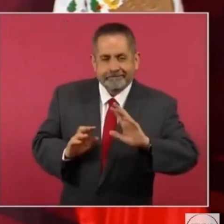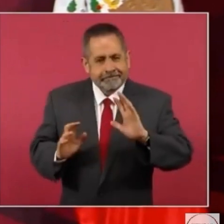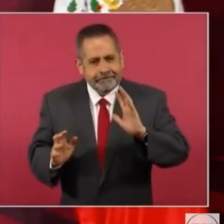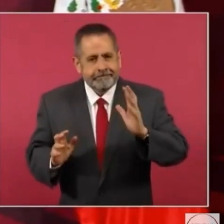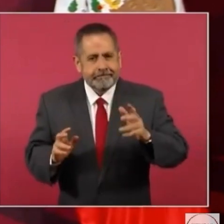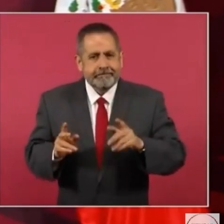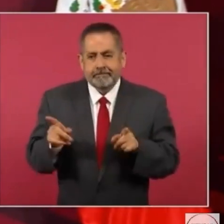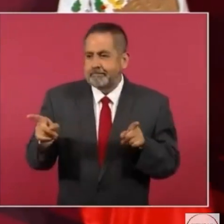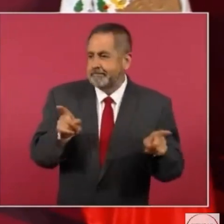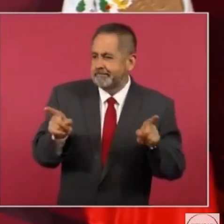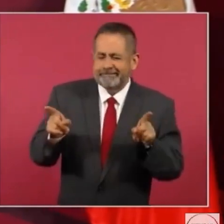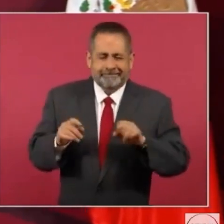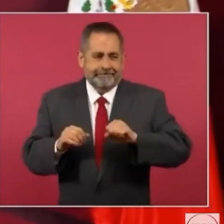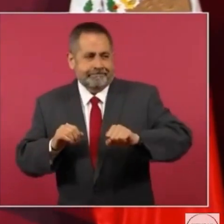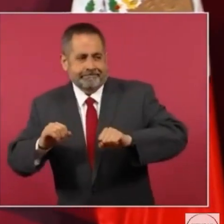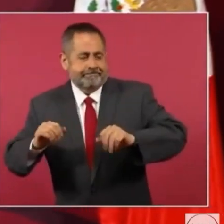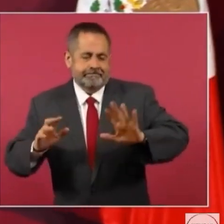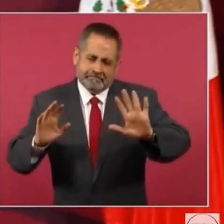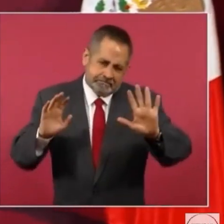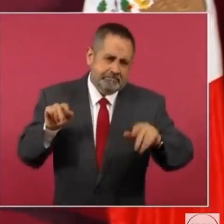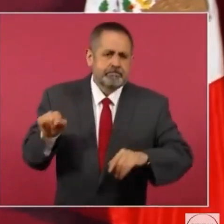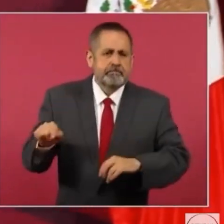en los grupos,